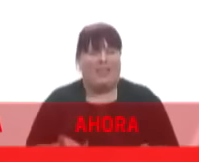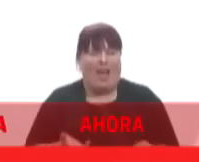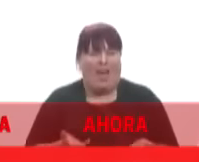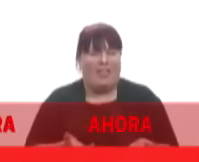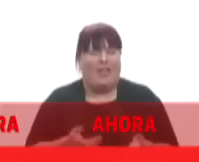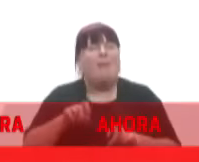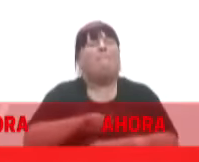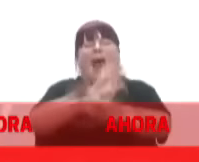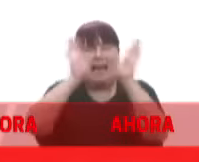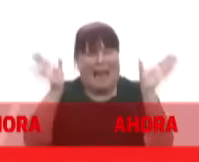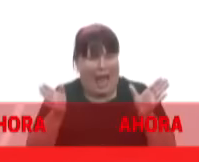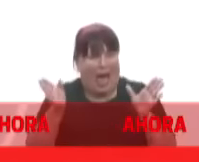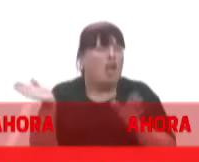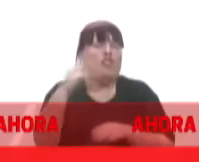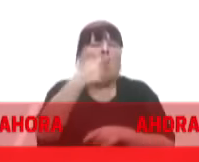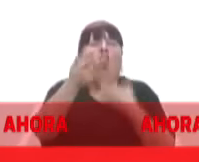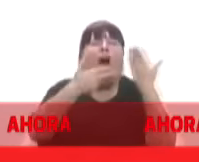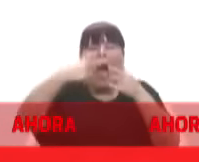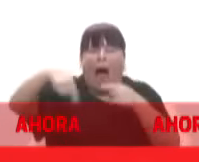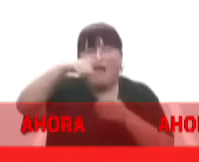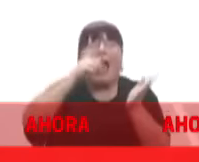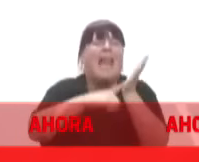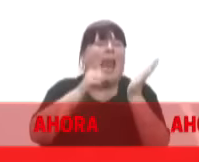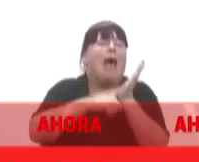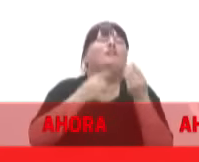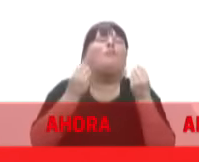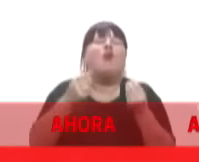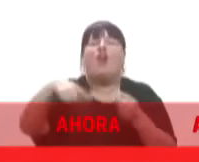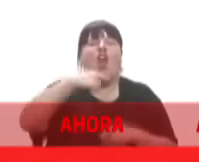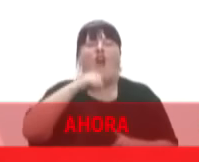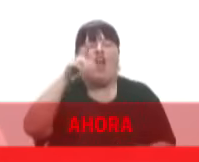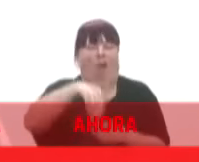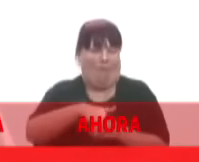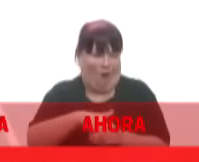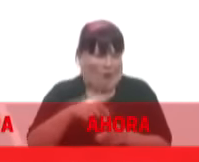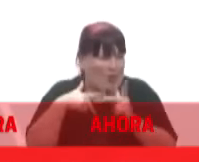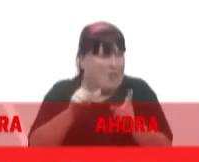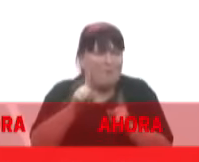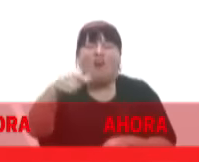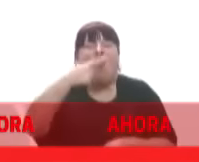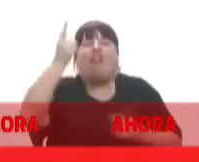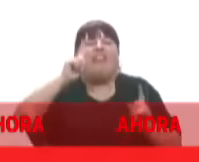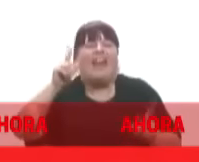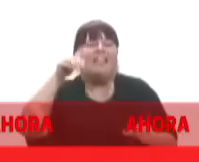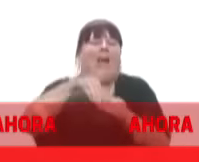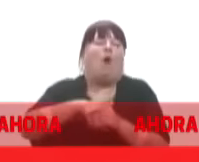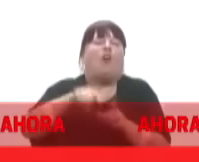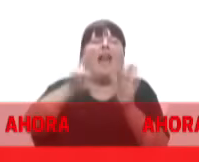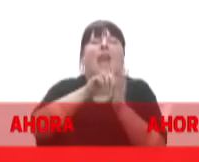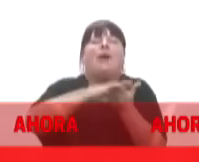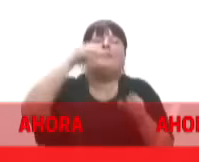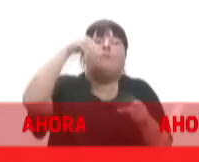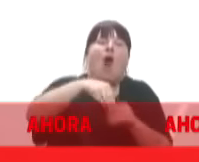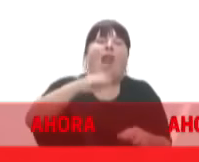Para que queden claros, todo lo que están argumentando reglamentariamente es porque no quieren votar, que es lo que vengo diciendo, no les interesa que en la ley base esté la